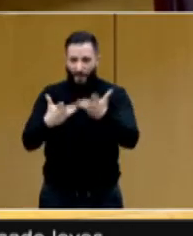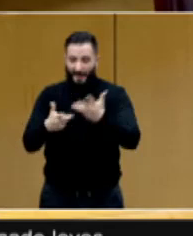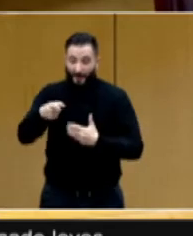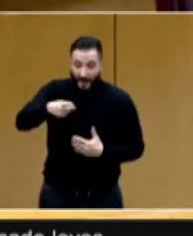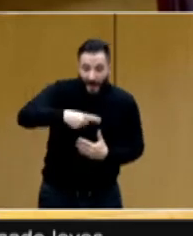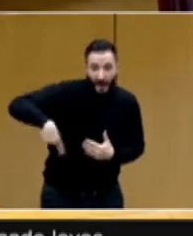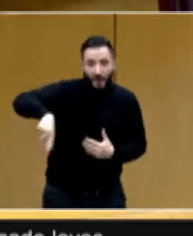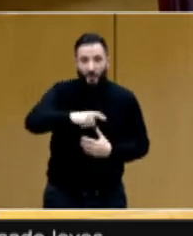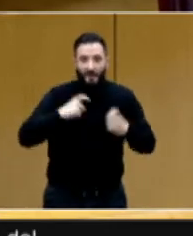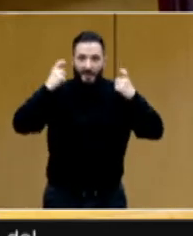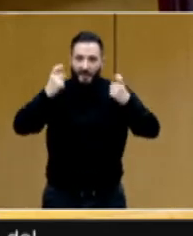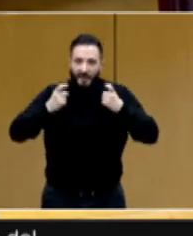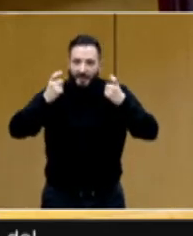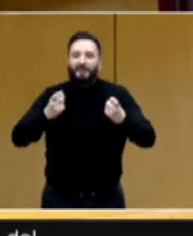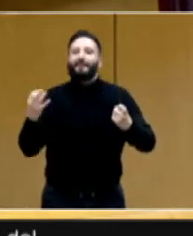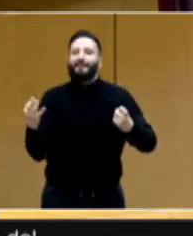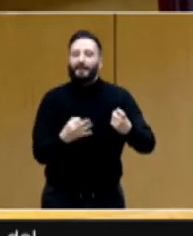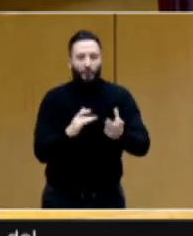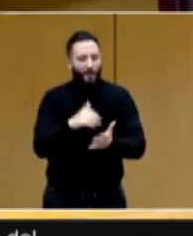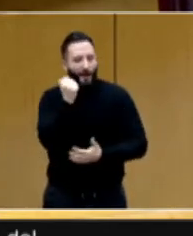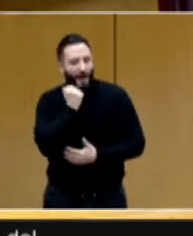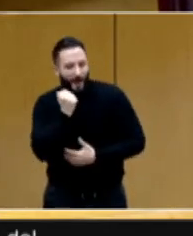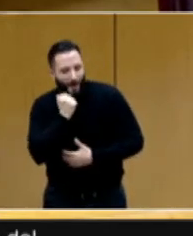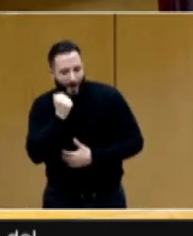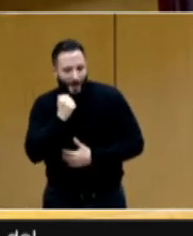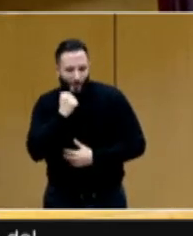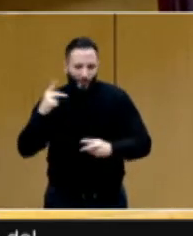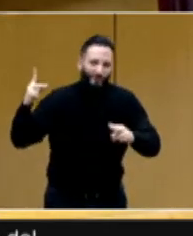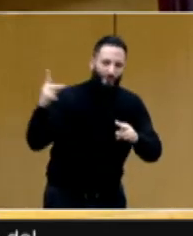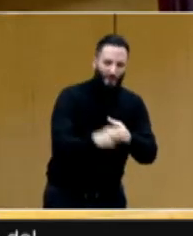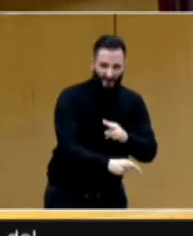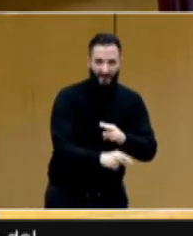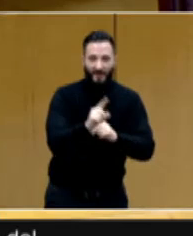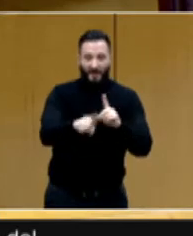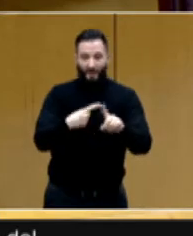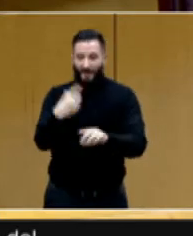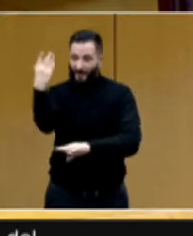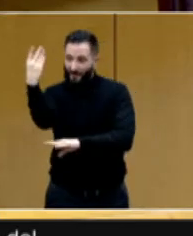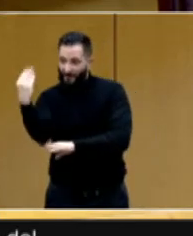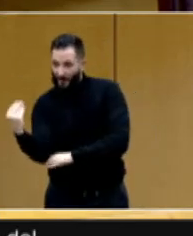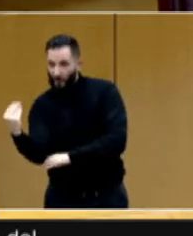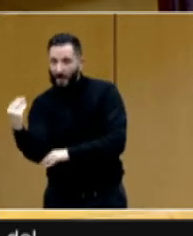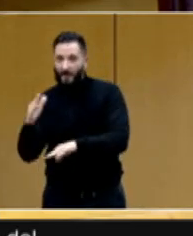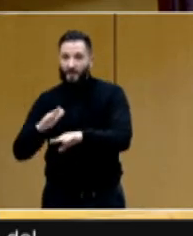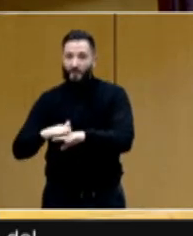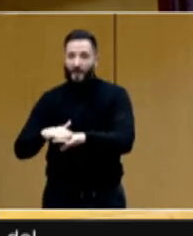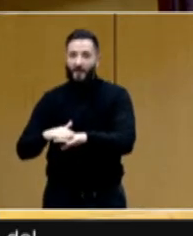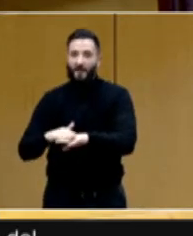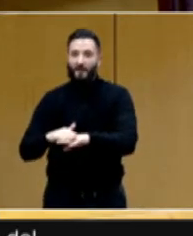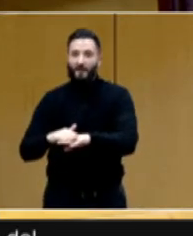indebidas los abusos más allá de la propia figura de El defensor Judicial para cuando hay conflictos de